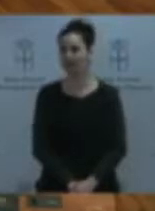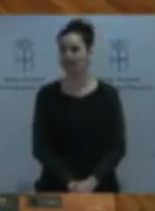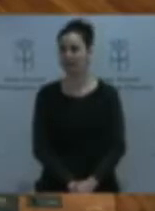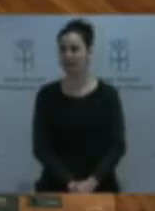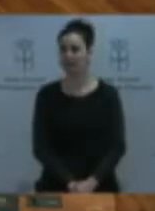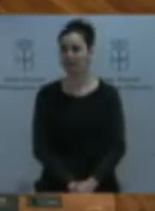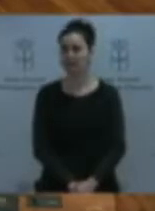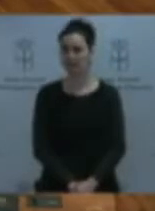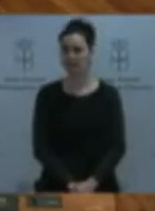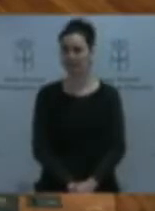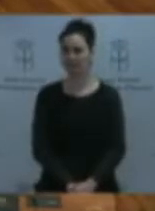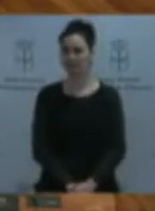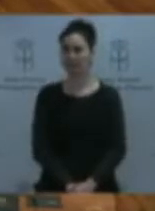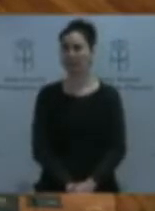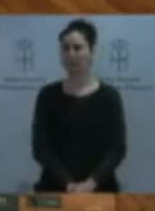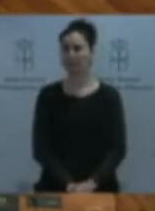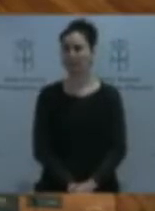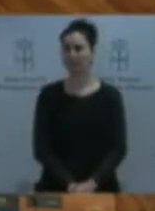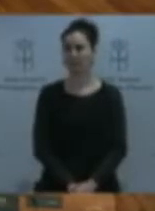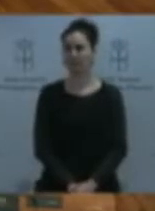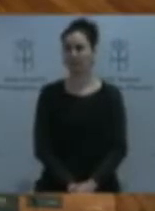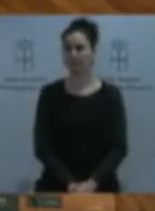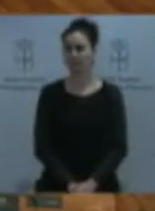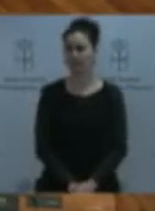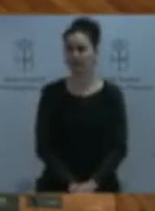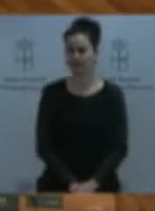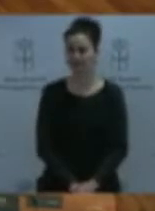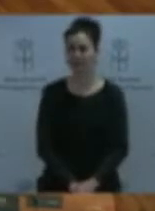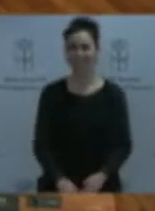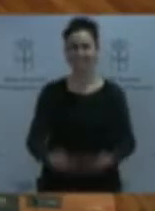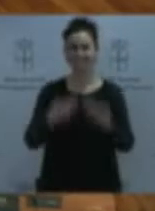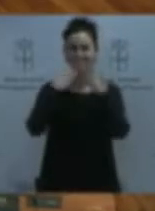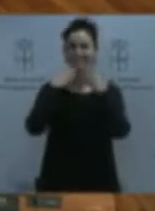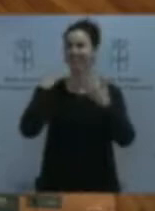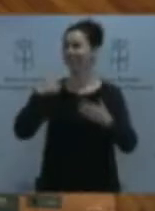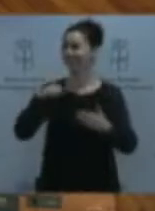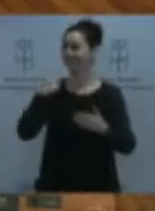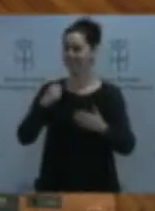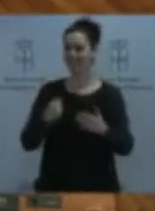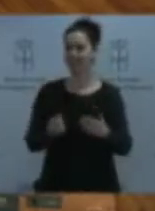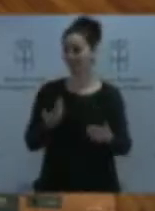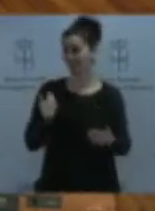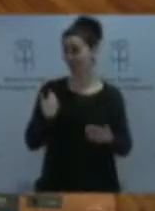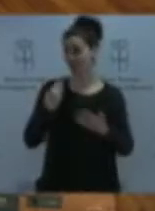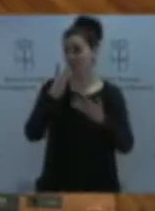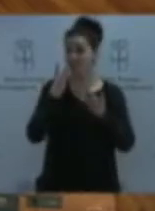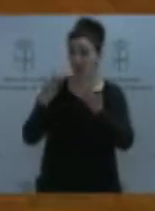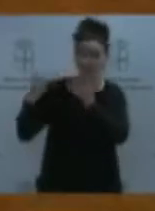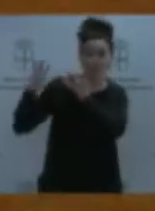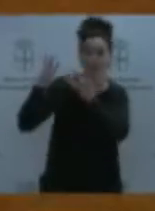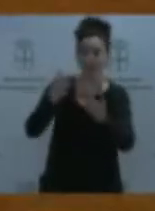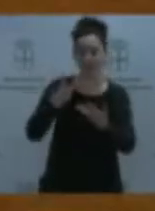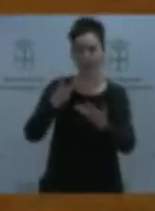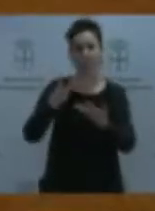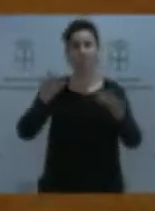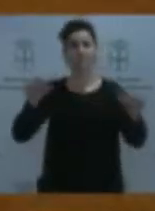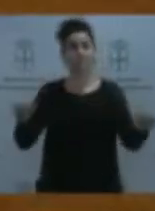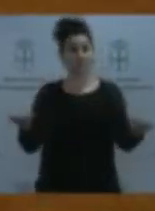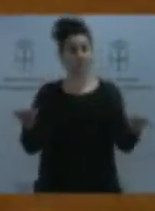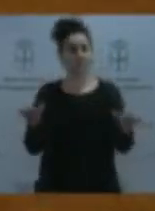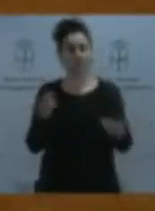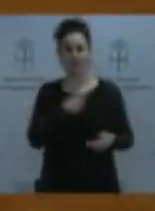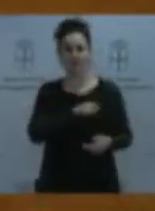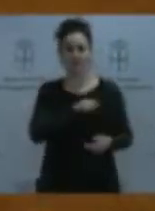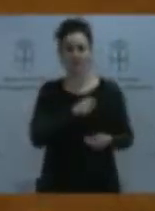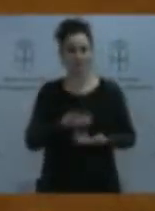Gracias, presidente. Desde hace aproximadamente 8 años se vienen registrando en España niveles bajos de confianza social en las instituciones